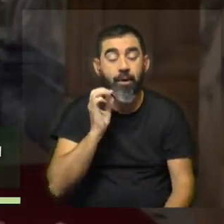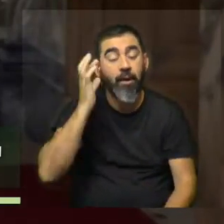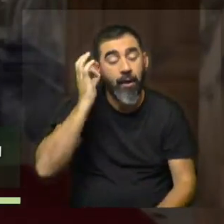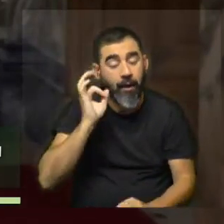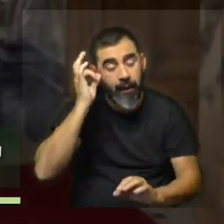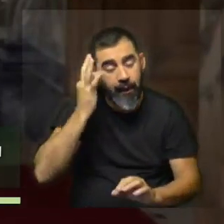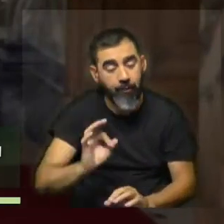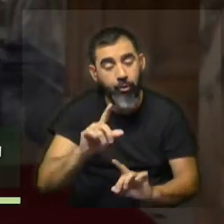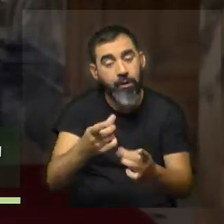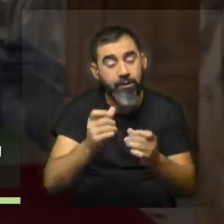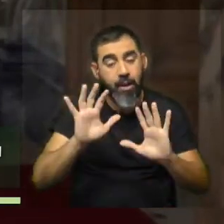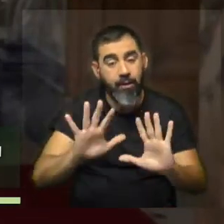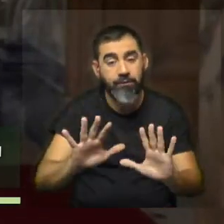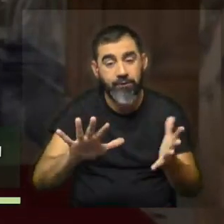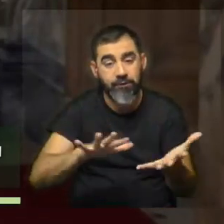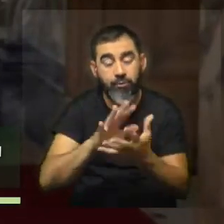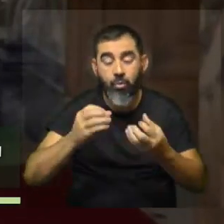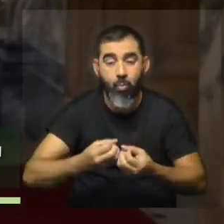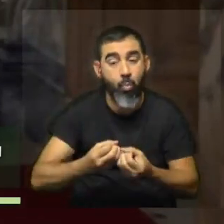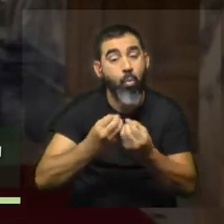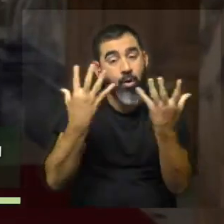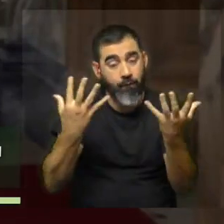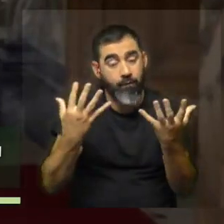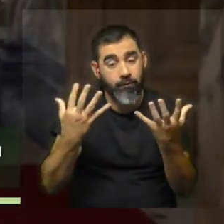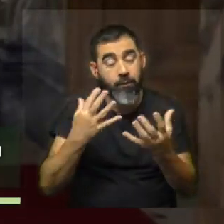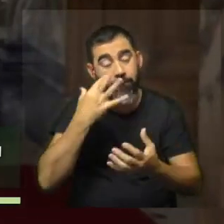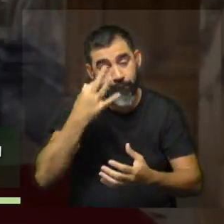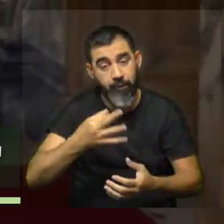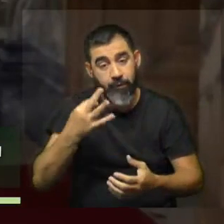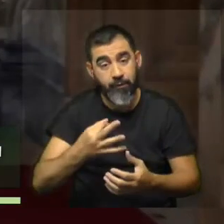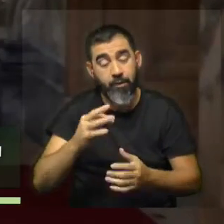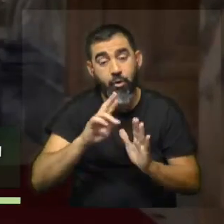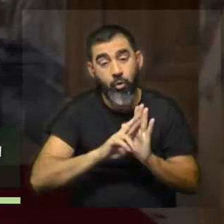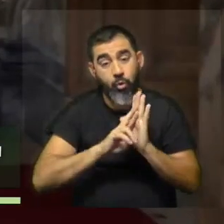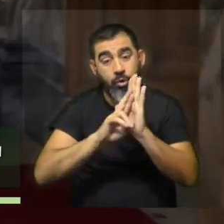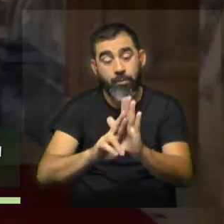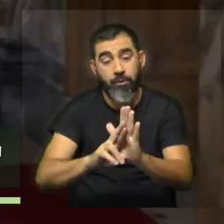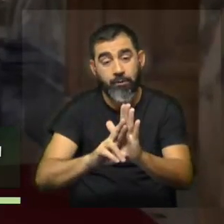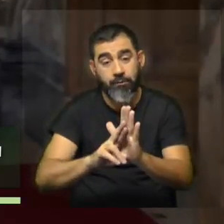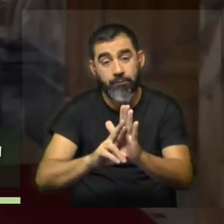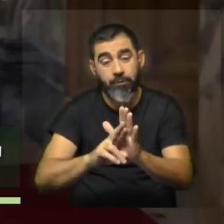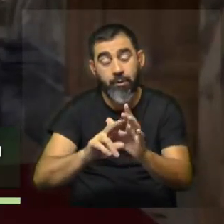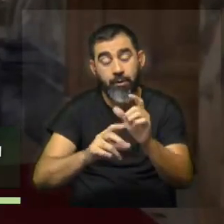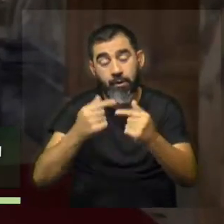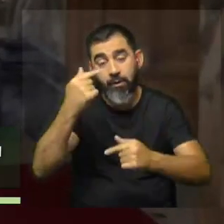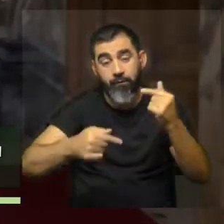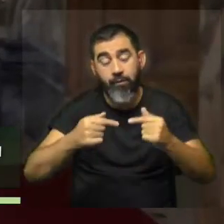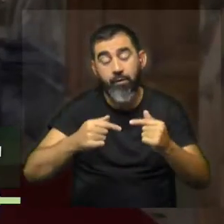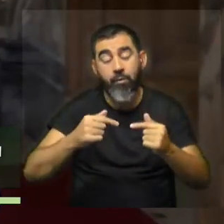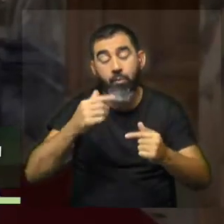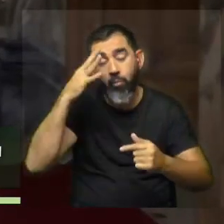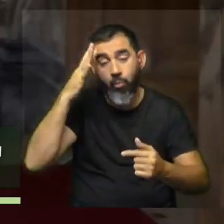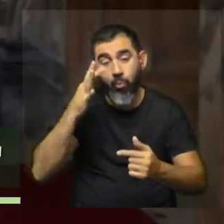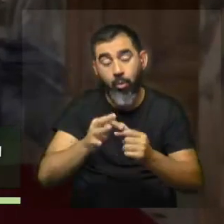una situación de la gravedad de la que se dio, que realmente quienes representamos los diferentes matices del pueblo